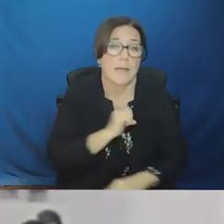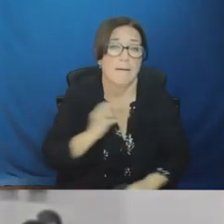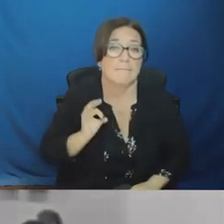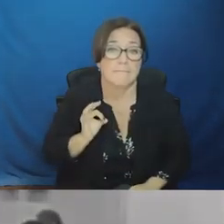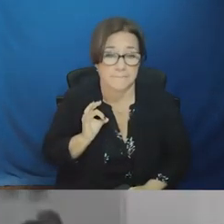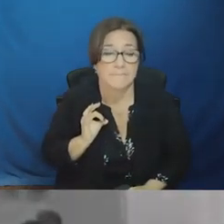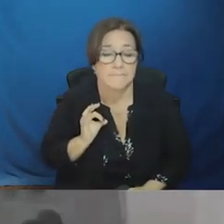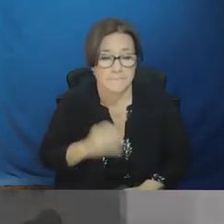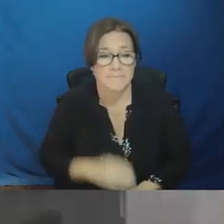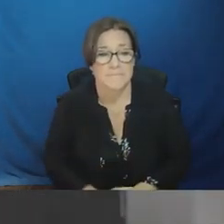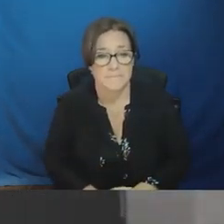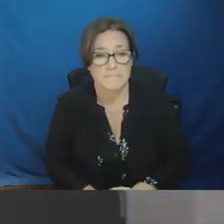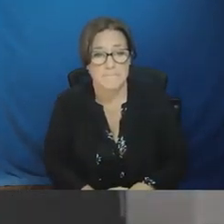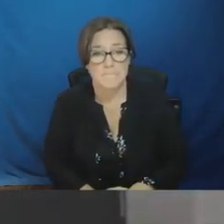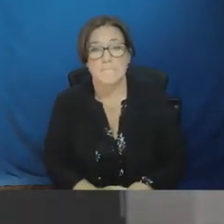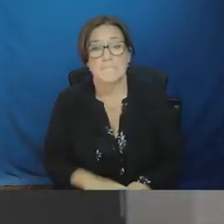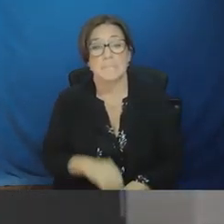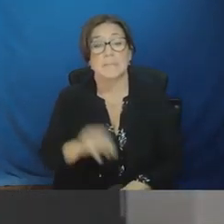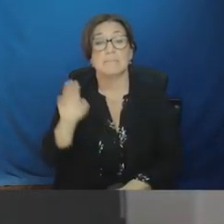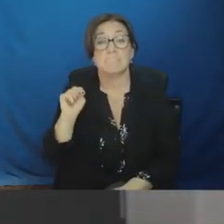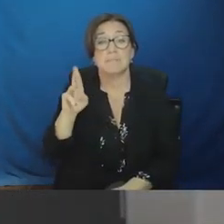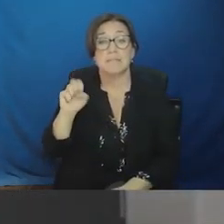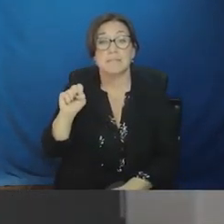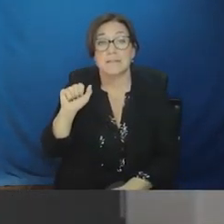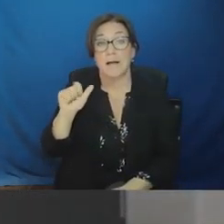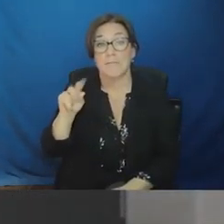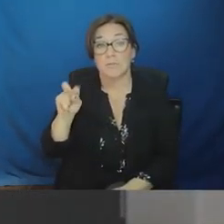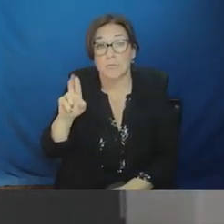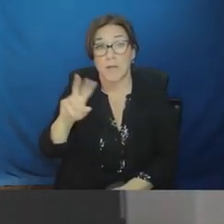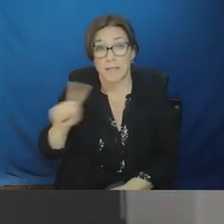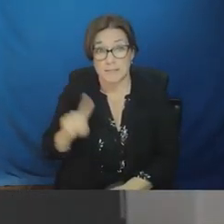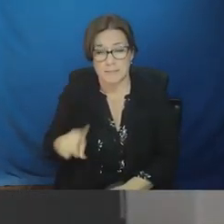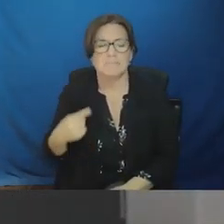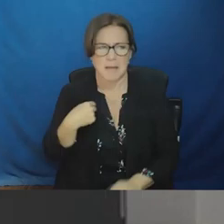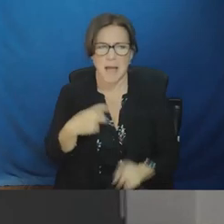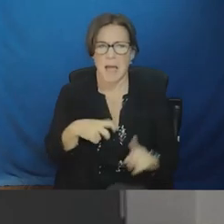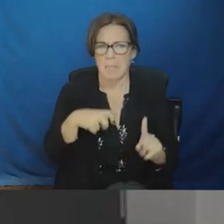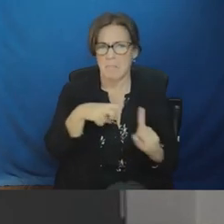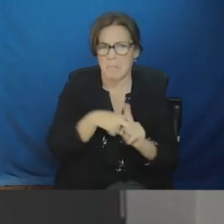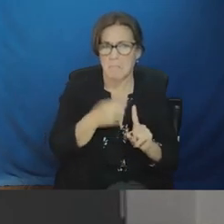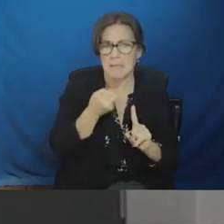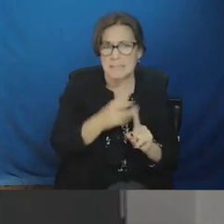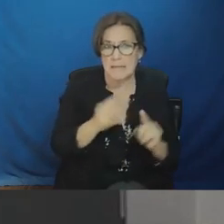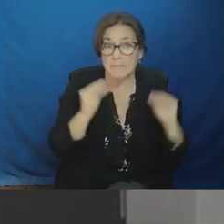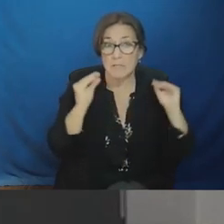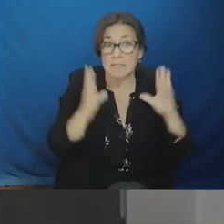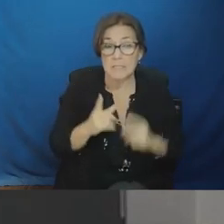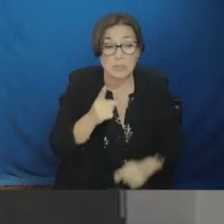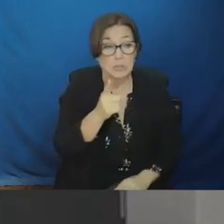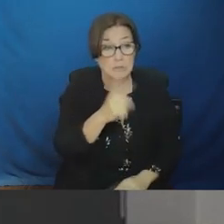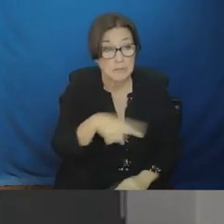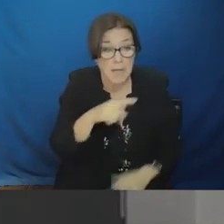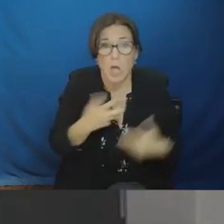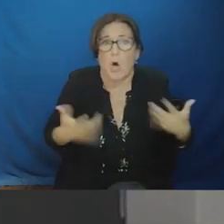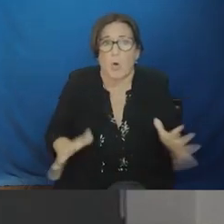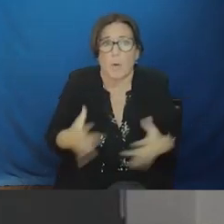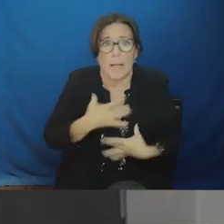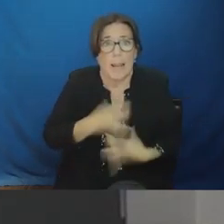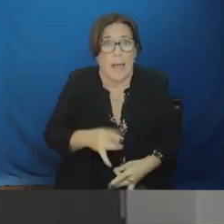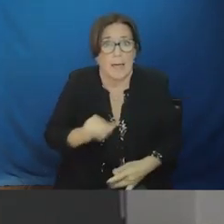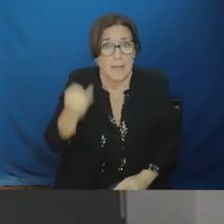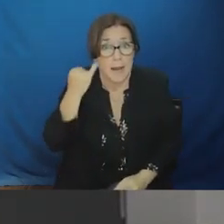entre los dos si 20 diente aunque gracias y al haber hablado con varios maestros su interés por supuesto